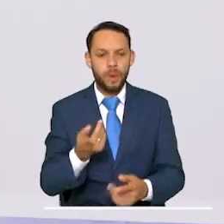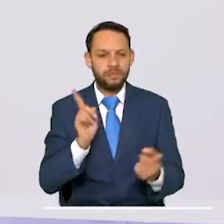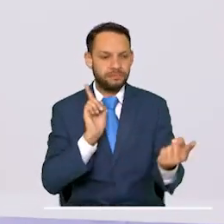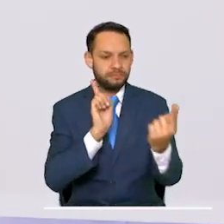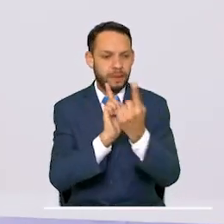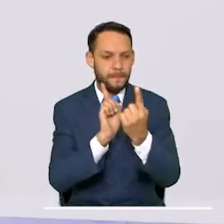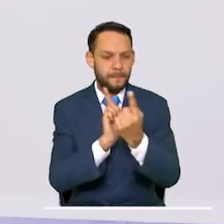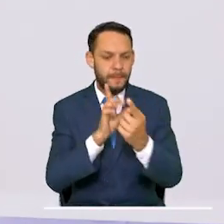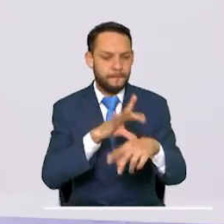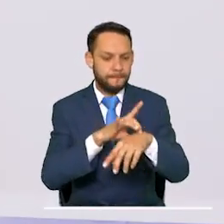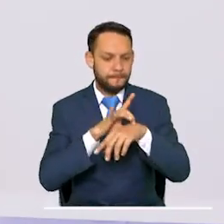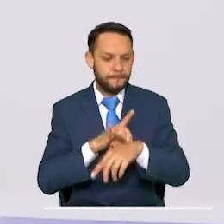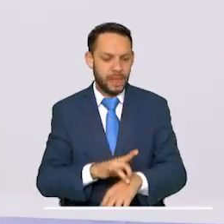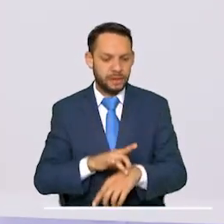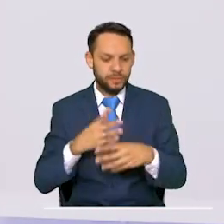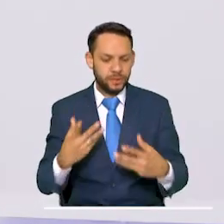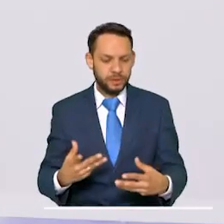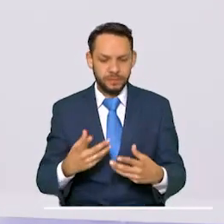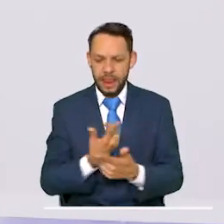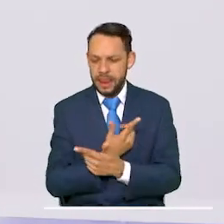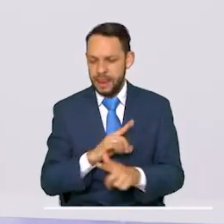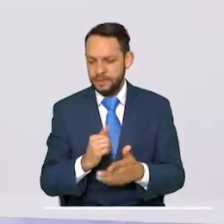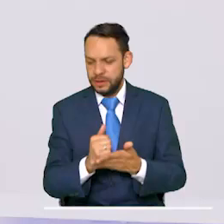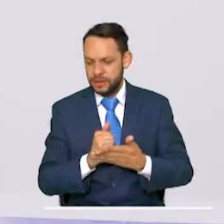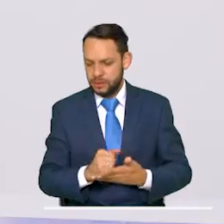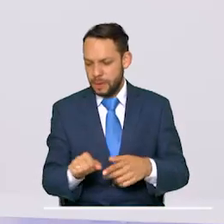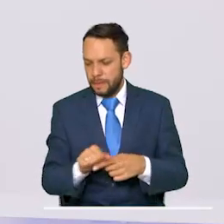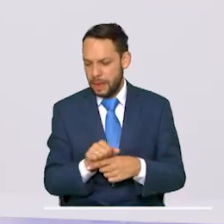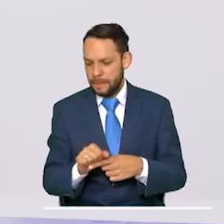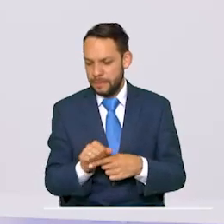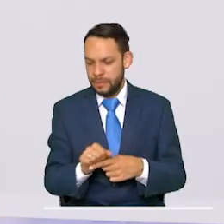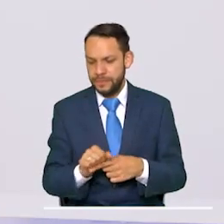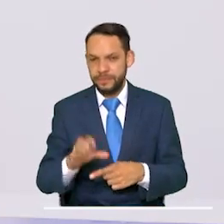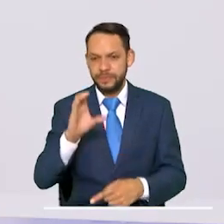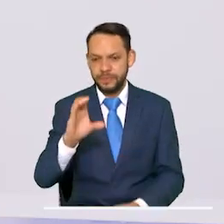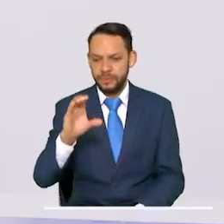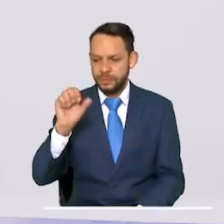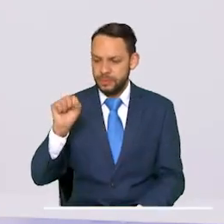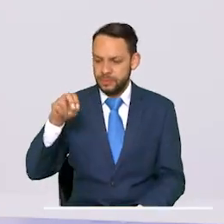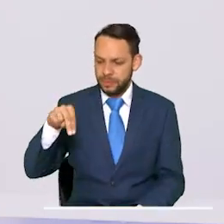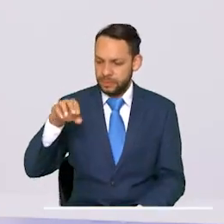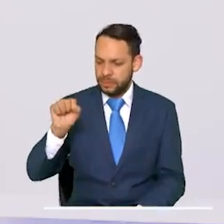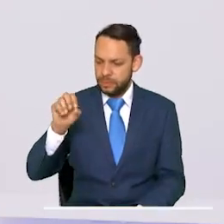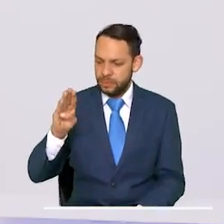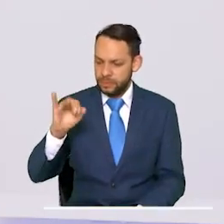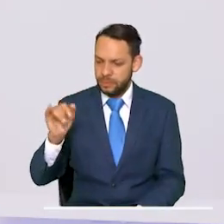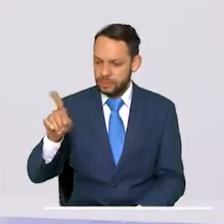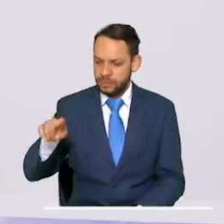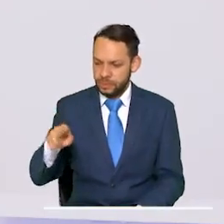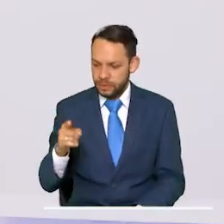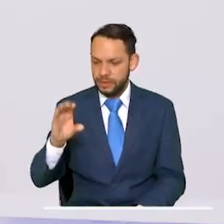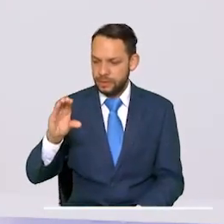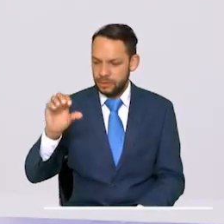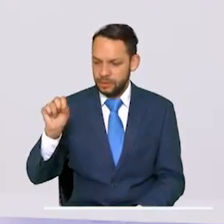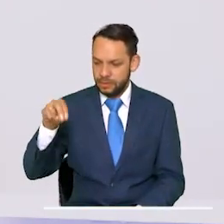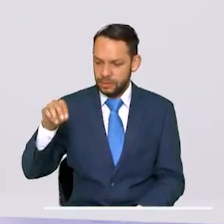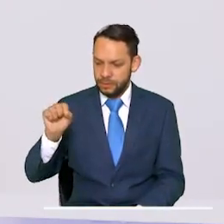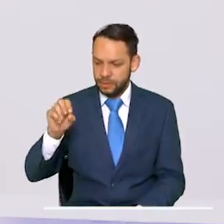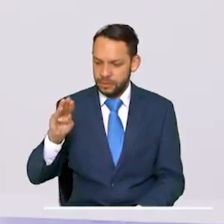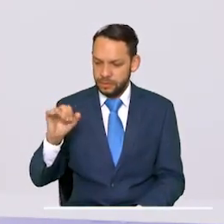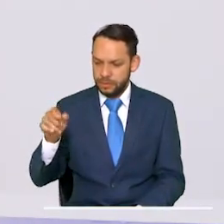ser una medicina liberadora. Y los cannabinoides ayudan a esa liberación, ¿cierto? Que uno pueda liberarse del